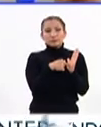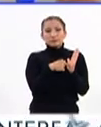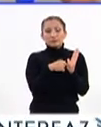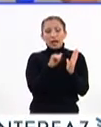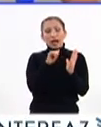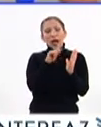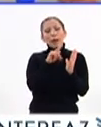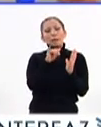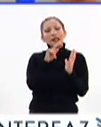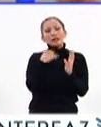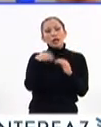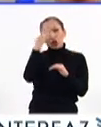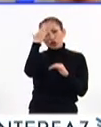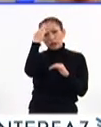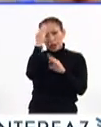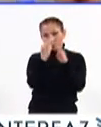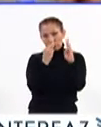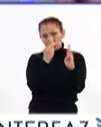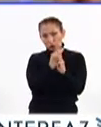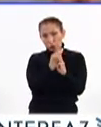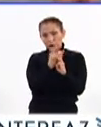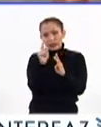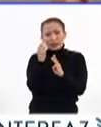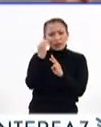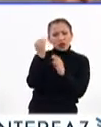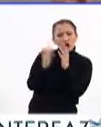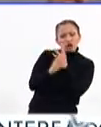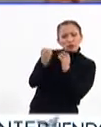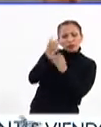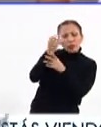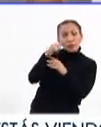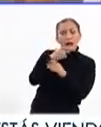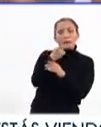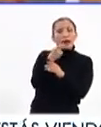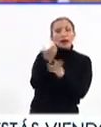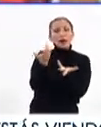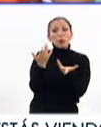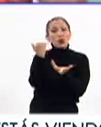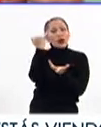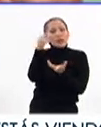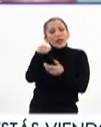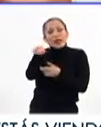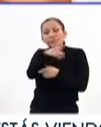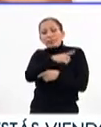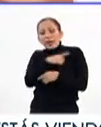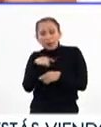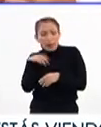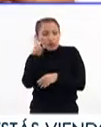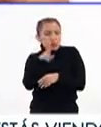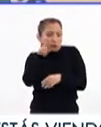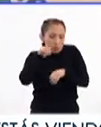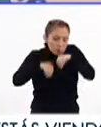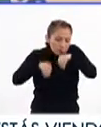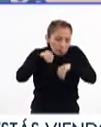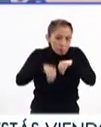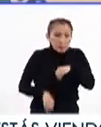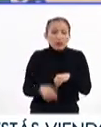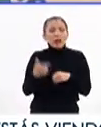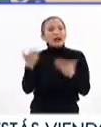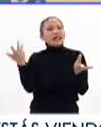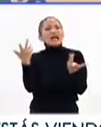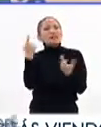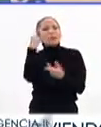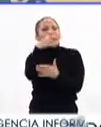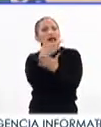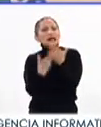aplícate a conocer el mundo y cosas nuevas, ¿no? Entonces se hace a la idea de que tienen que hacer experimentos. ¿Qué hacer